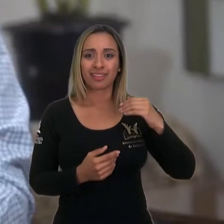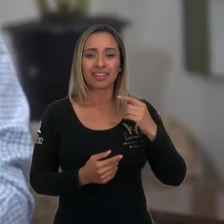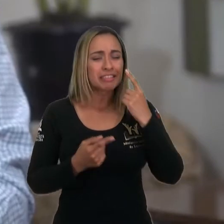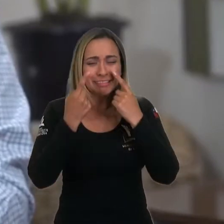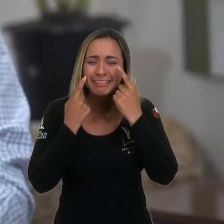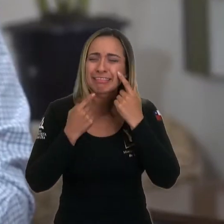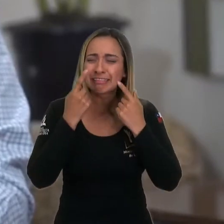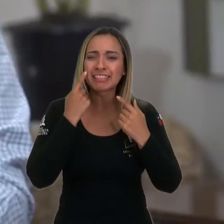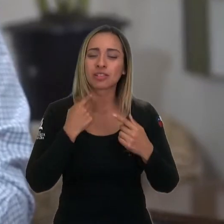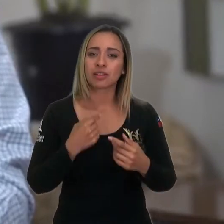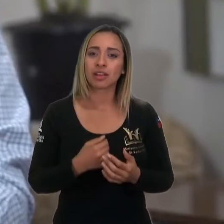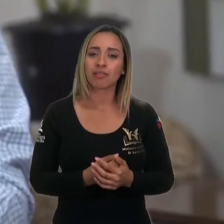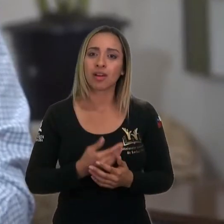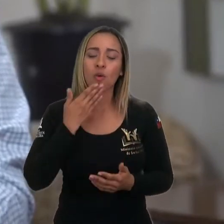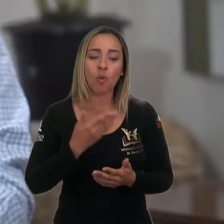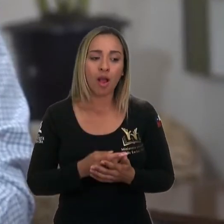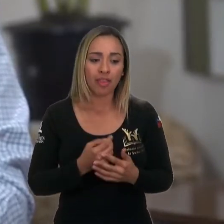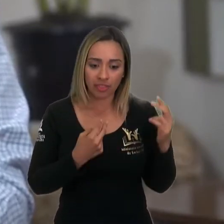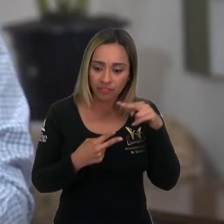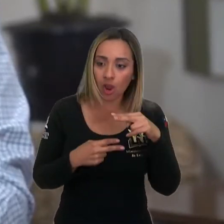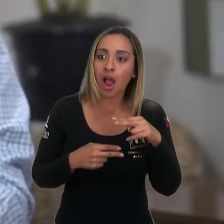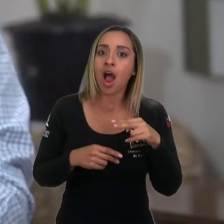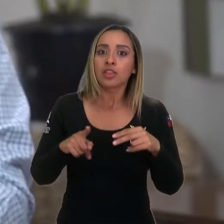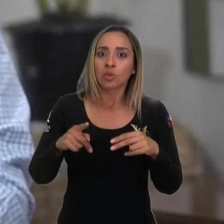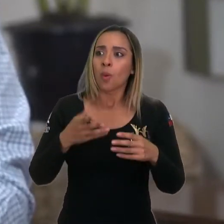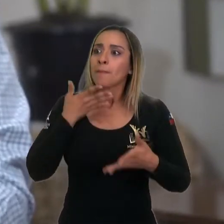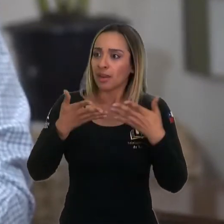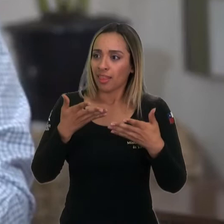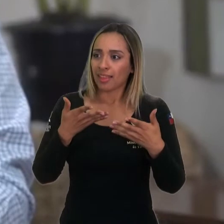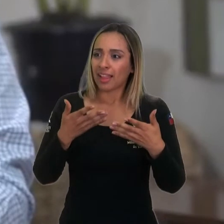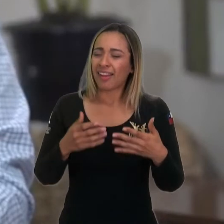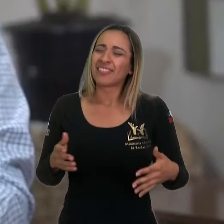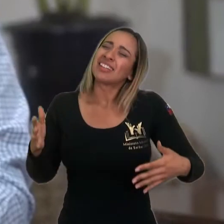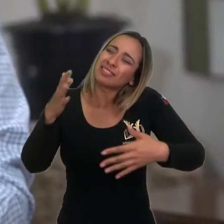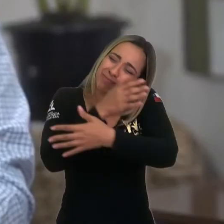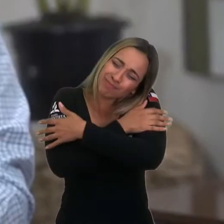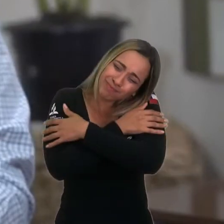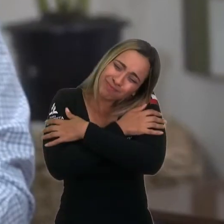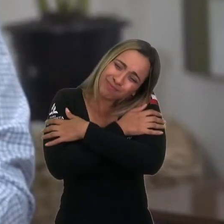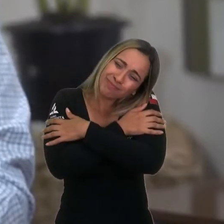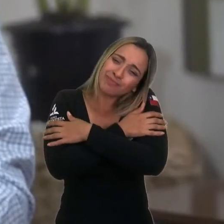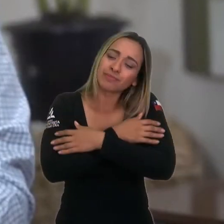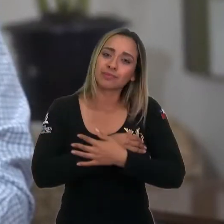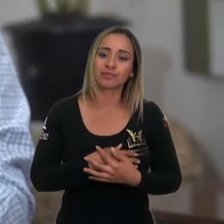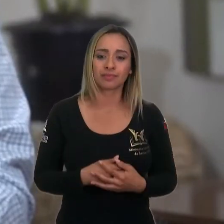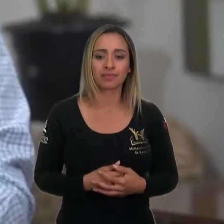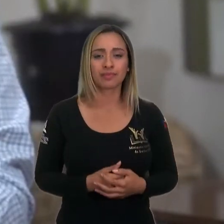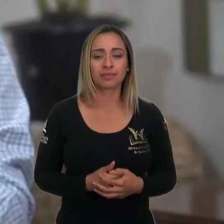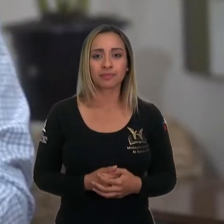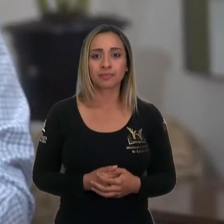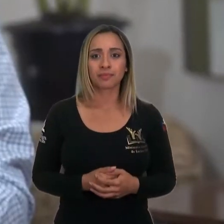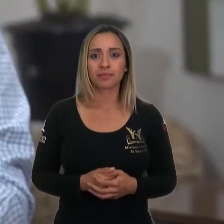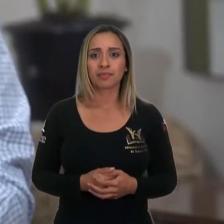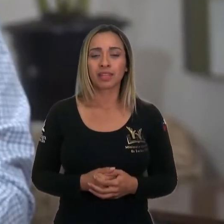se dio cuenta que yo era el predicador, me abrazó. Y me dice, yo necesito creer.